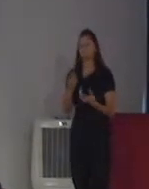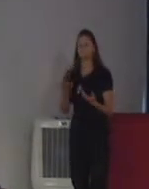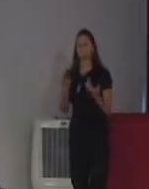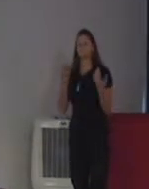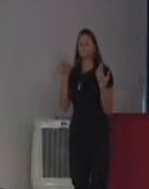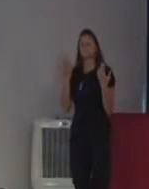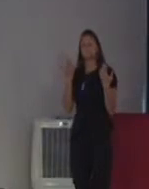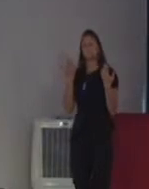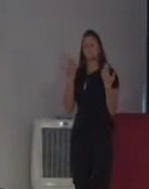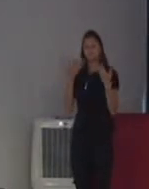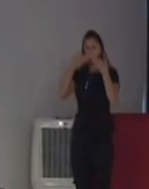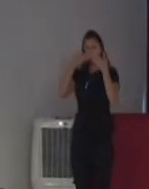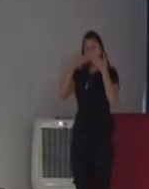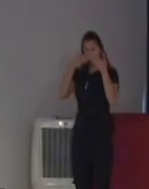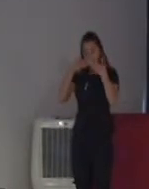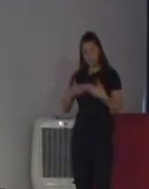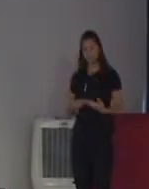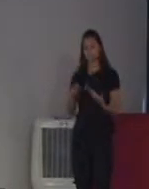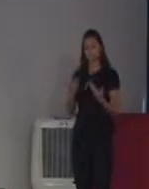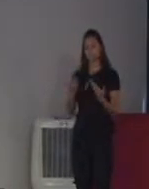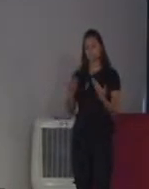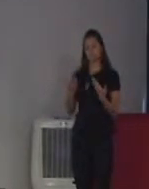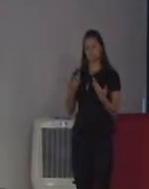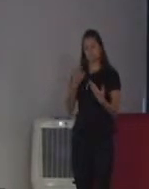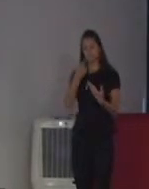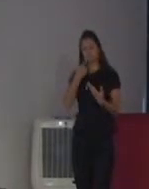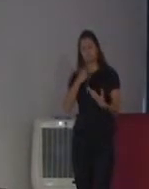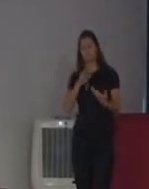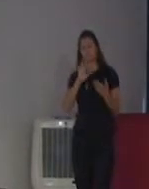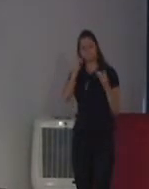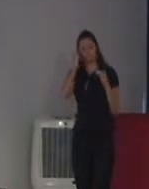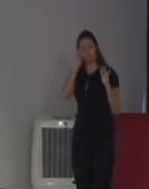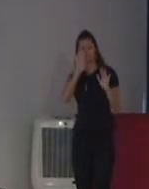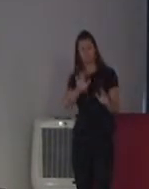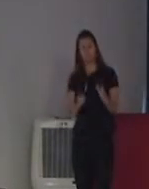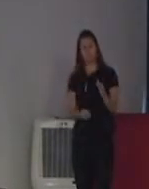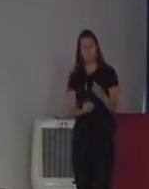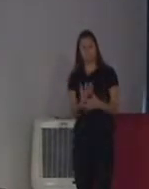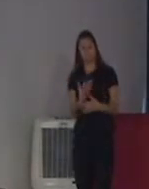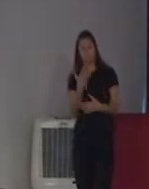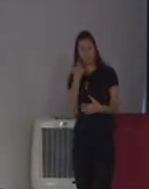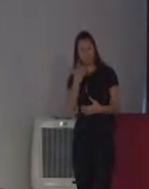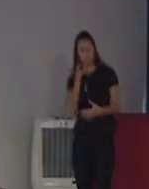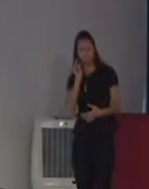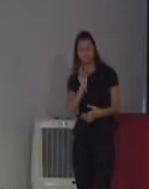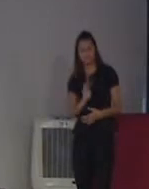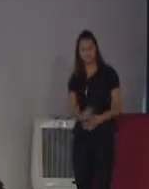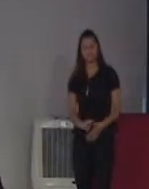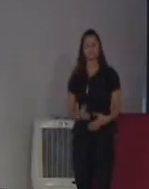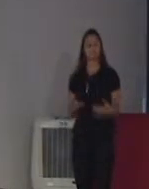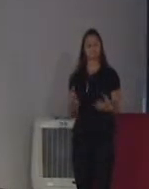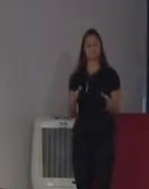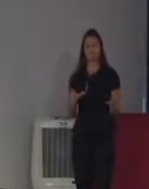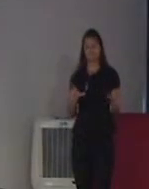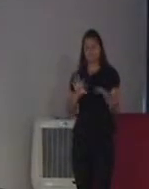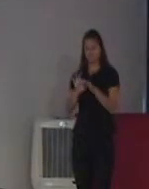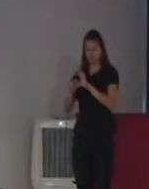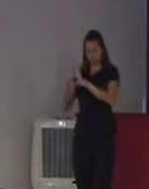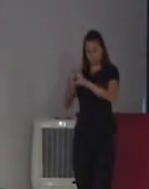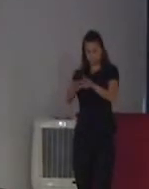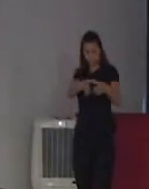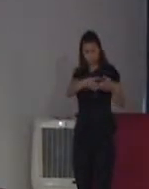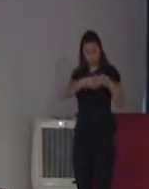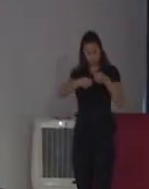fenómeno y realidad y como idea se fortalece, aparece visible, se consolida, digamos, para hacer que esta